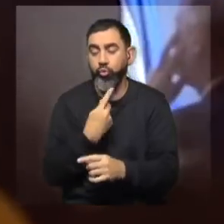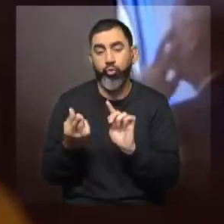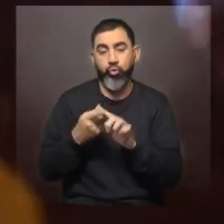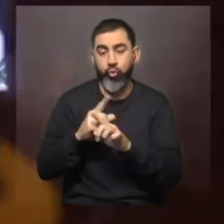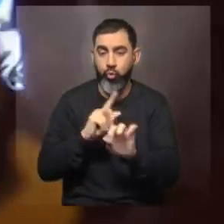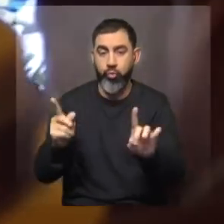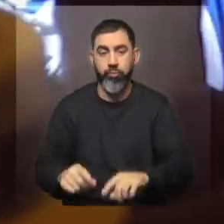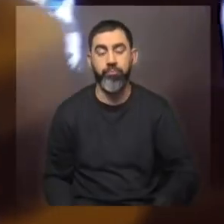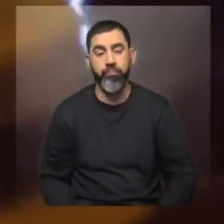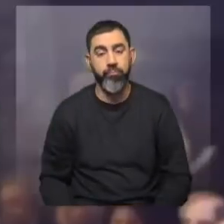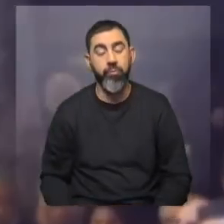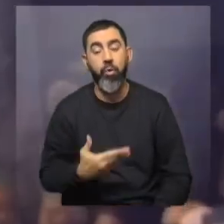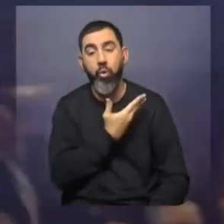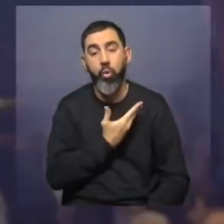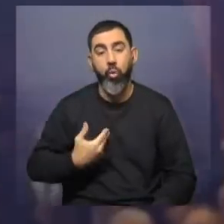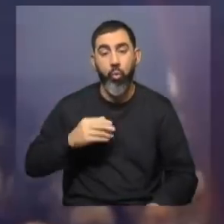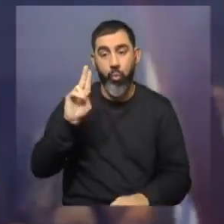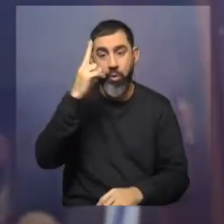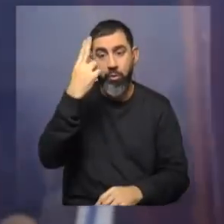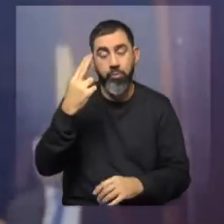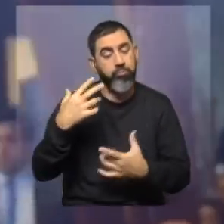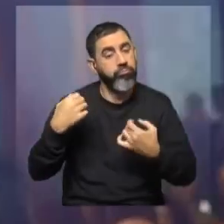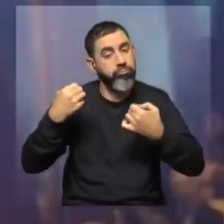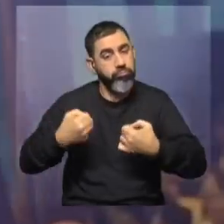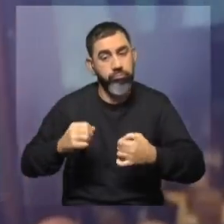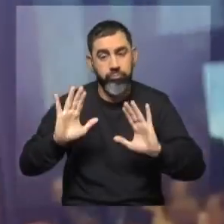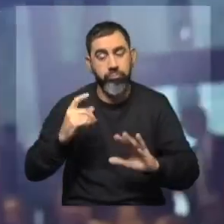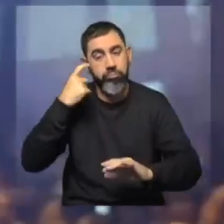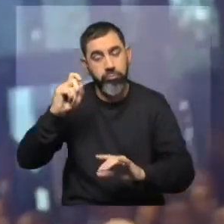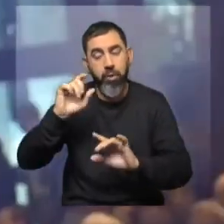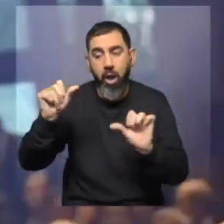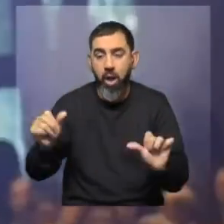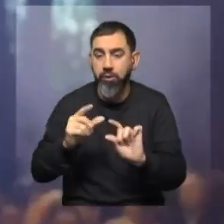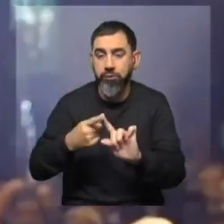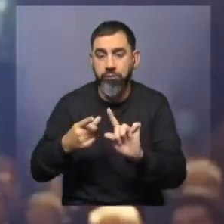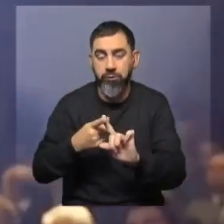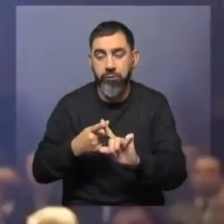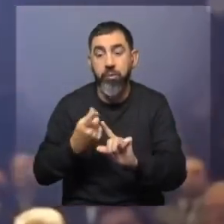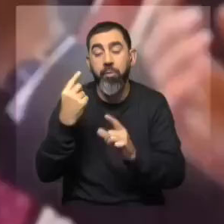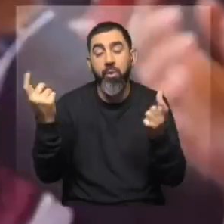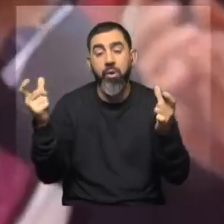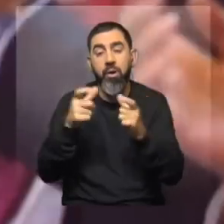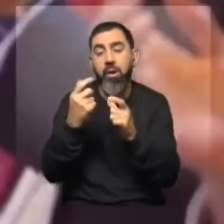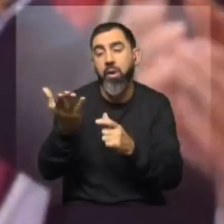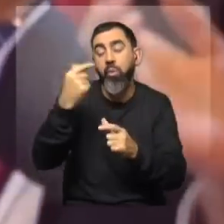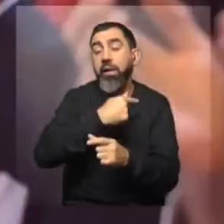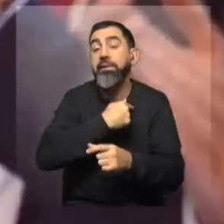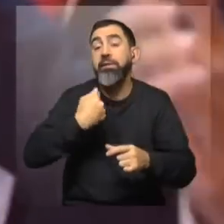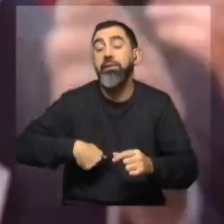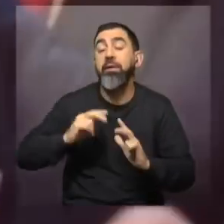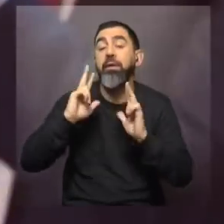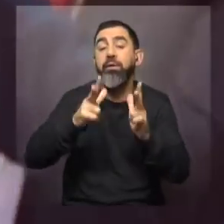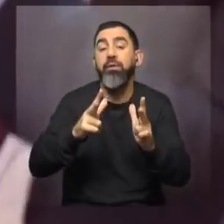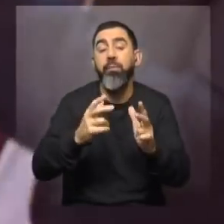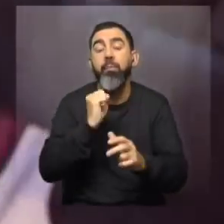tratado de forma unilateral el gobierno uruguayo por su parte sigue firme en su convencimiento de llevar a cabo el acuerdo Aunque en reuniones anteriores china ya ha